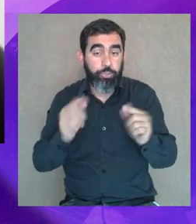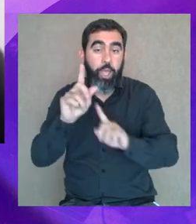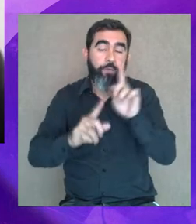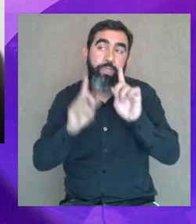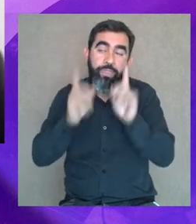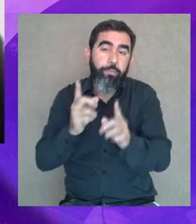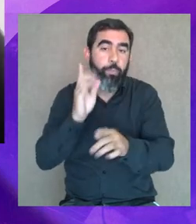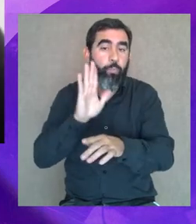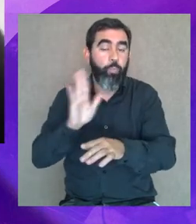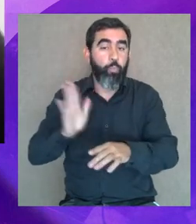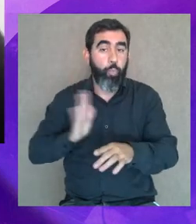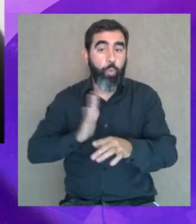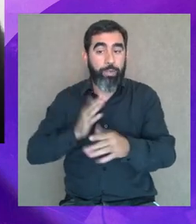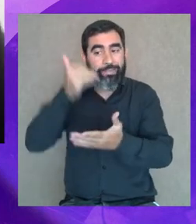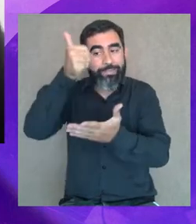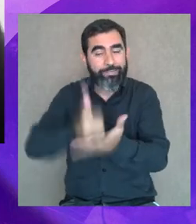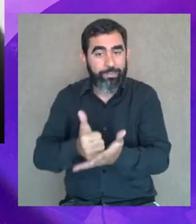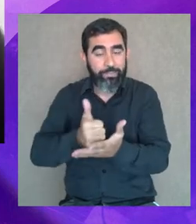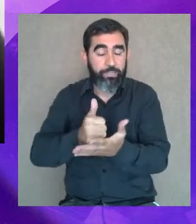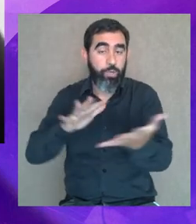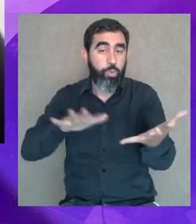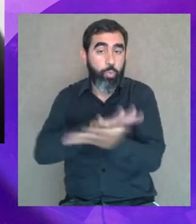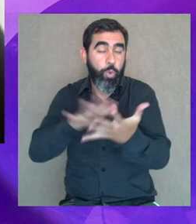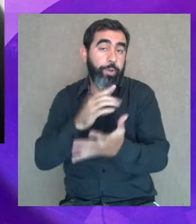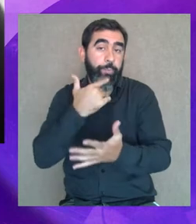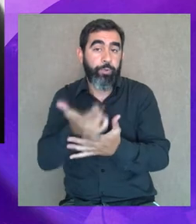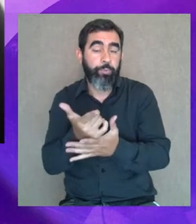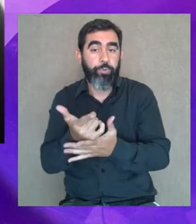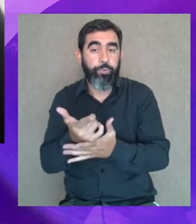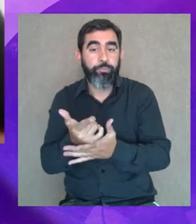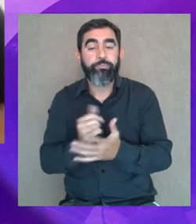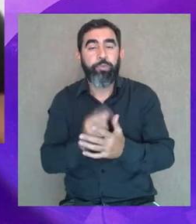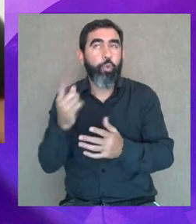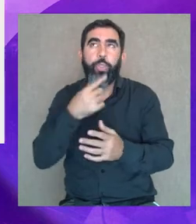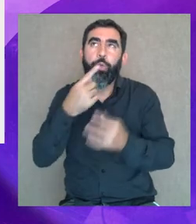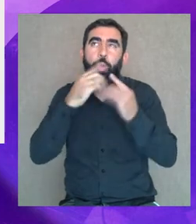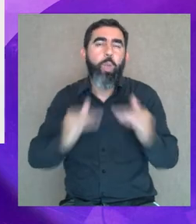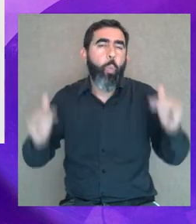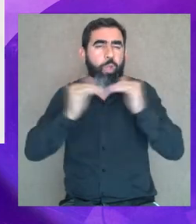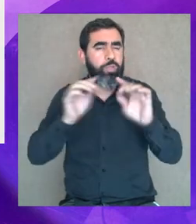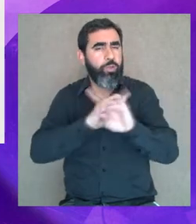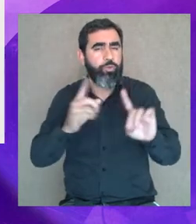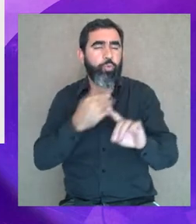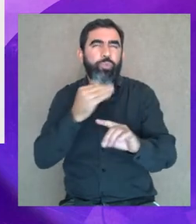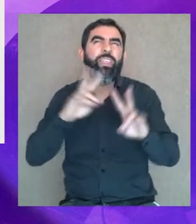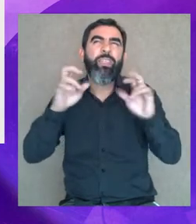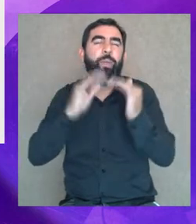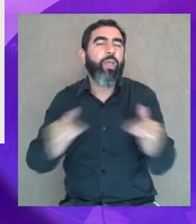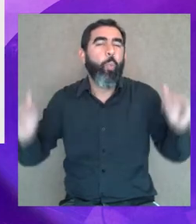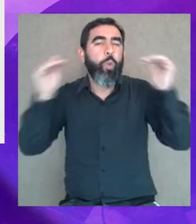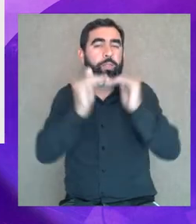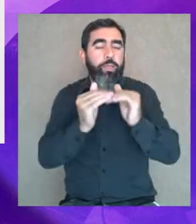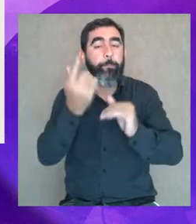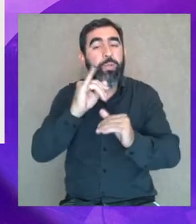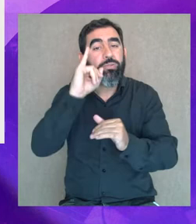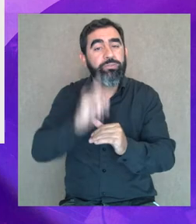deberían las mujeres estar en una ni siquiera de una igualdad porque no sé si se trata de igualdad